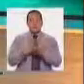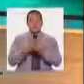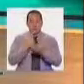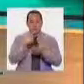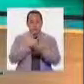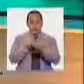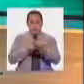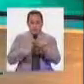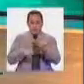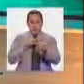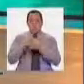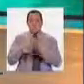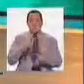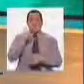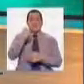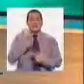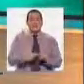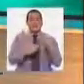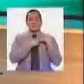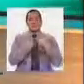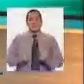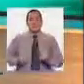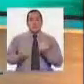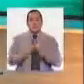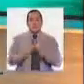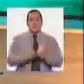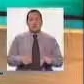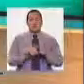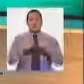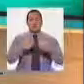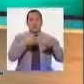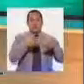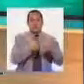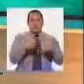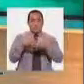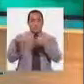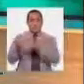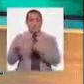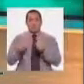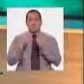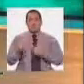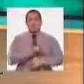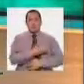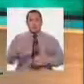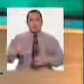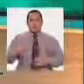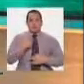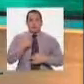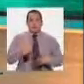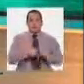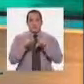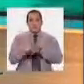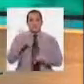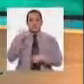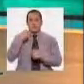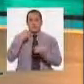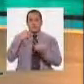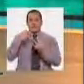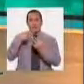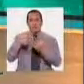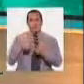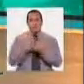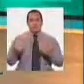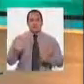cito textualmente, al derecho y obligación de apoyo entre los órganos, pues el Estado había sido denunciado ante la Corte Interamericana de